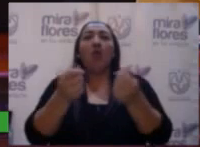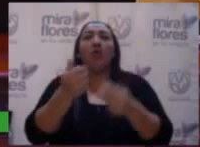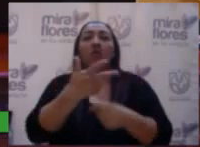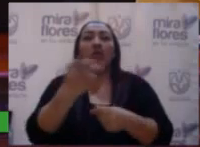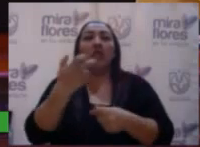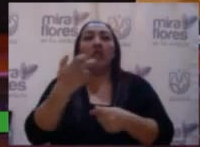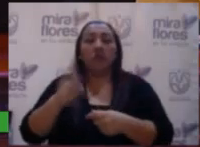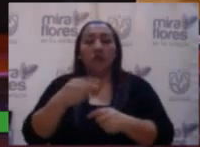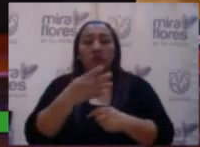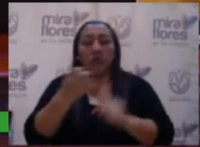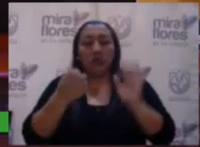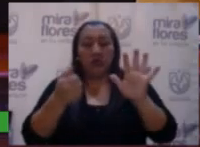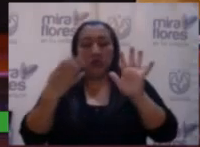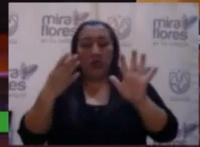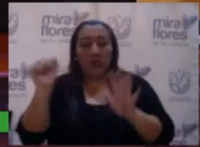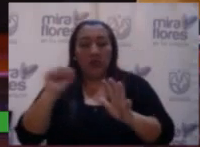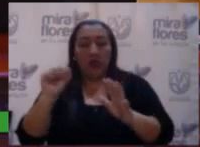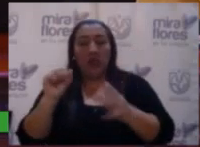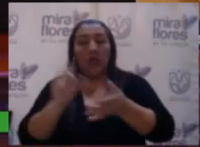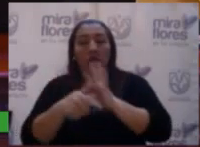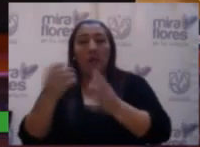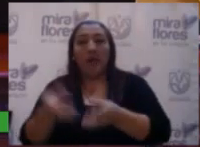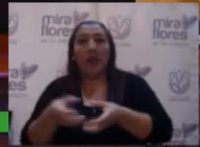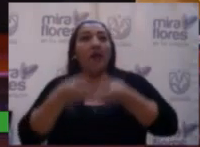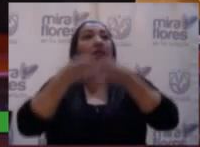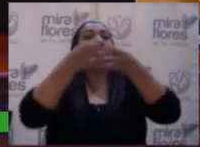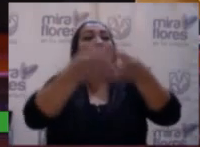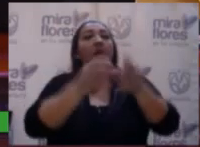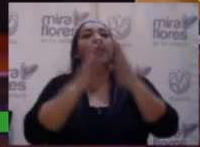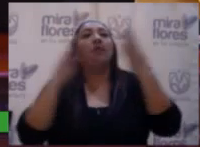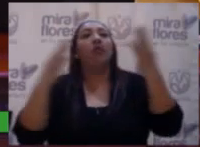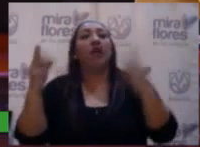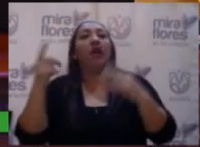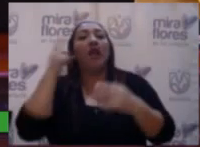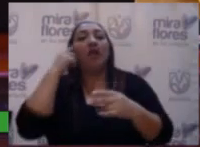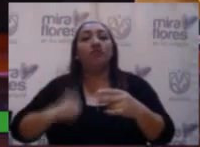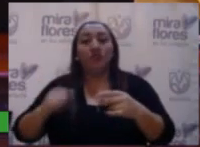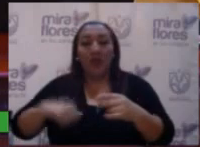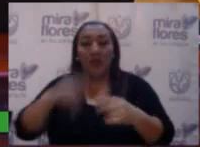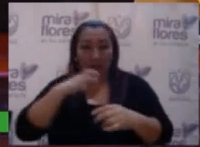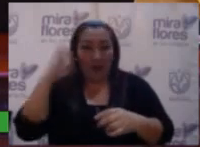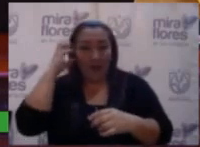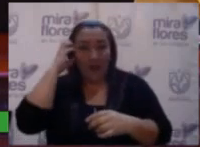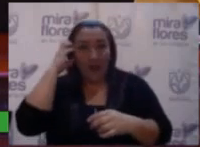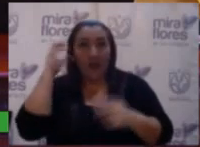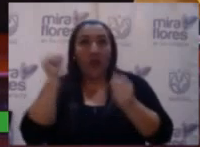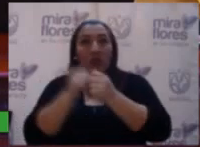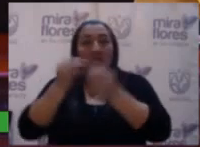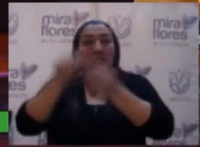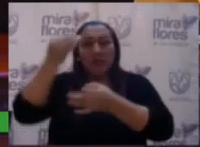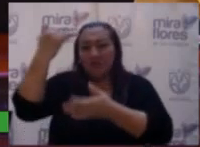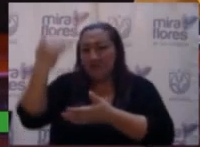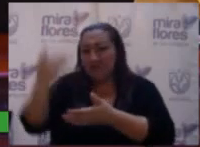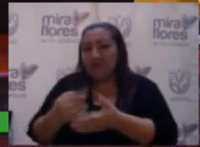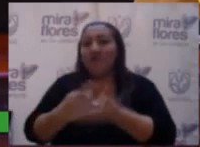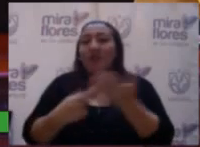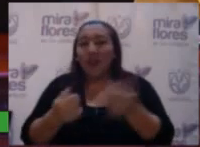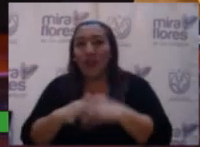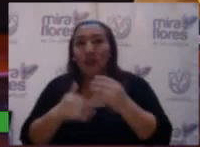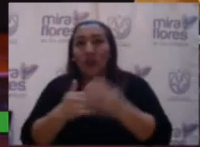cuatrocientos sesenta y nueve soles hacer destinados a las bibliotecas de la municipalidad de Miraflores cuyas características se detallan en la documentación